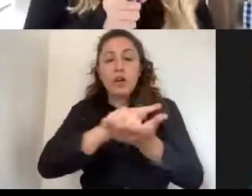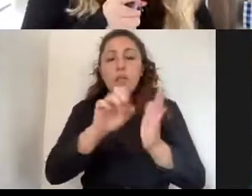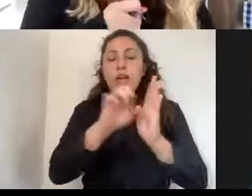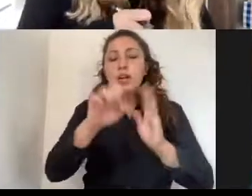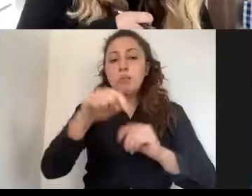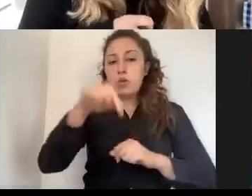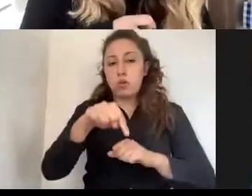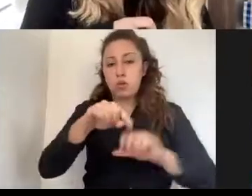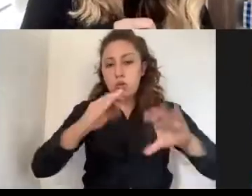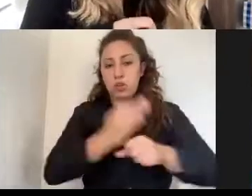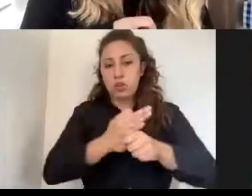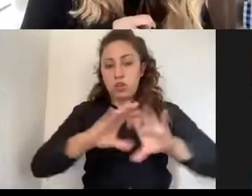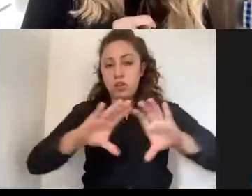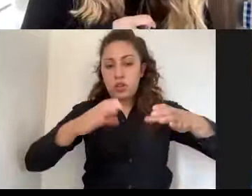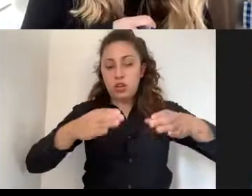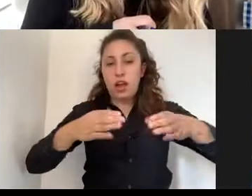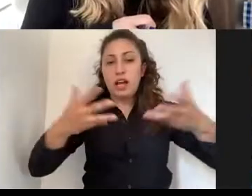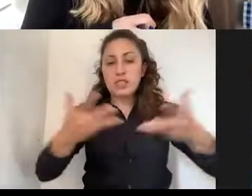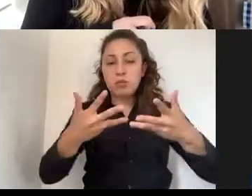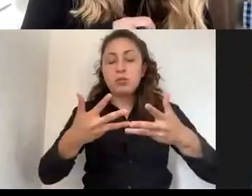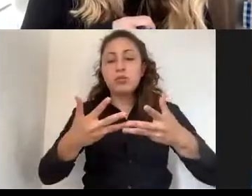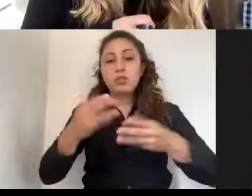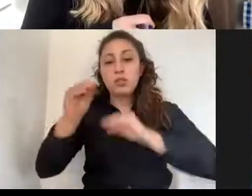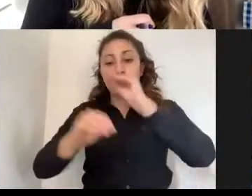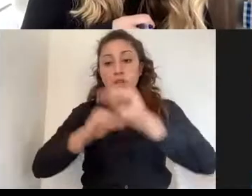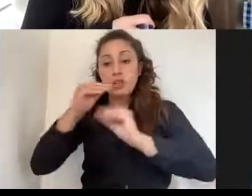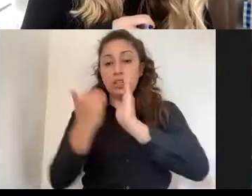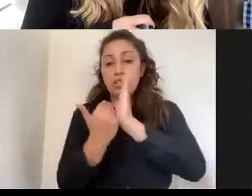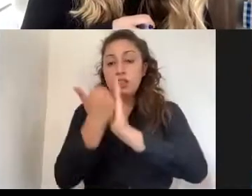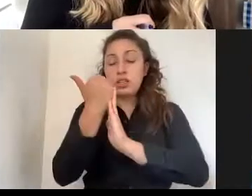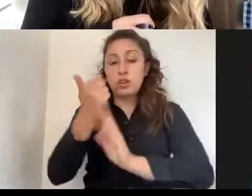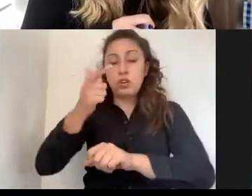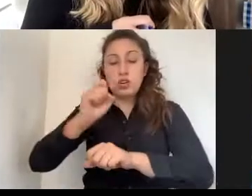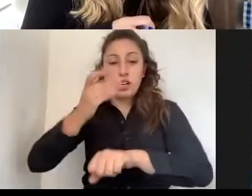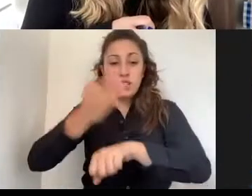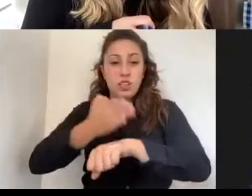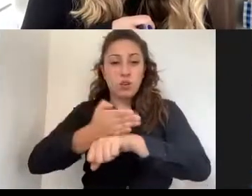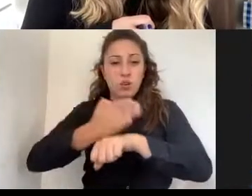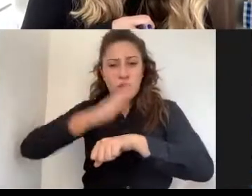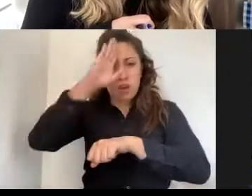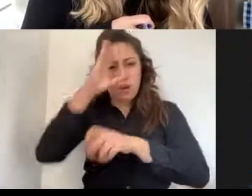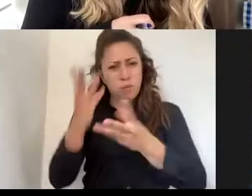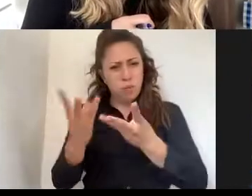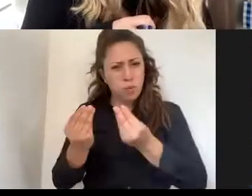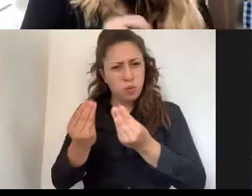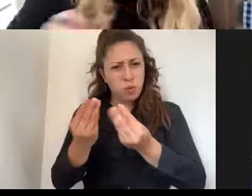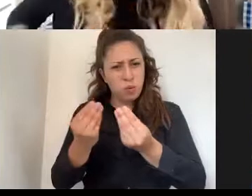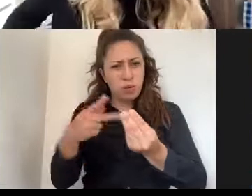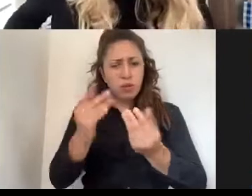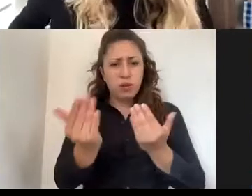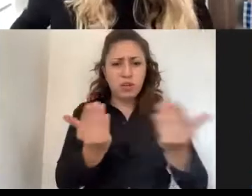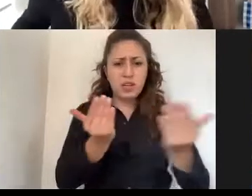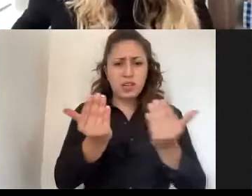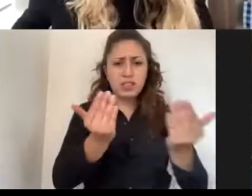es incrementar las penas, inclusive yo diría de una manera desproporcional al análisis del punto de